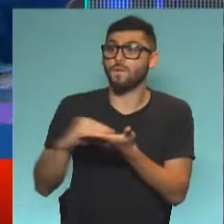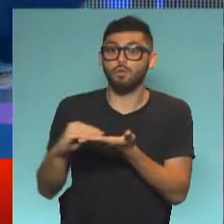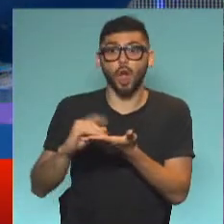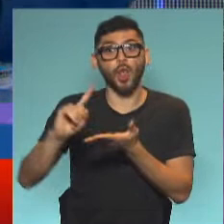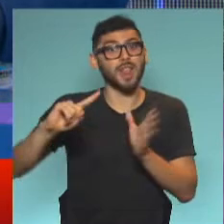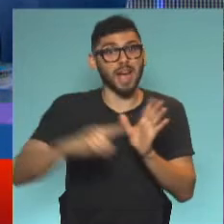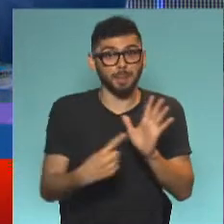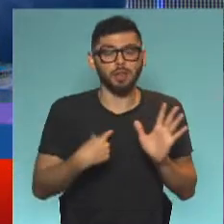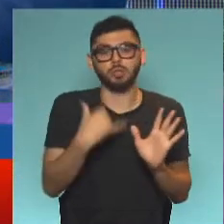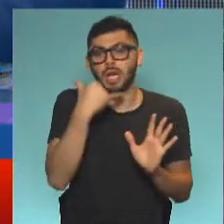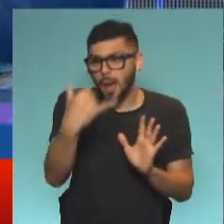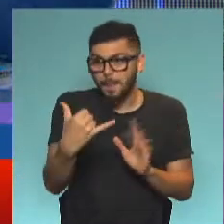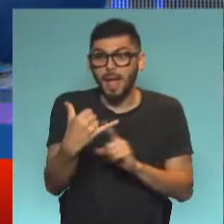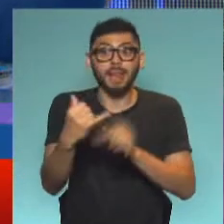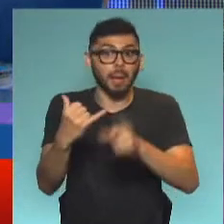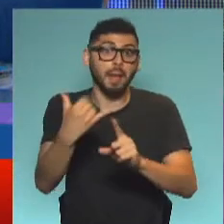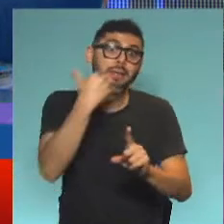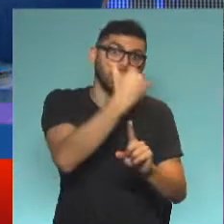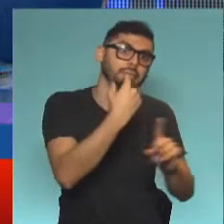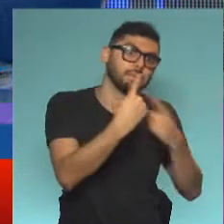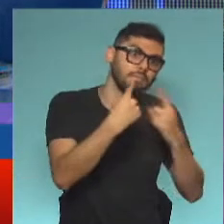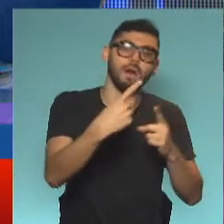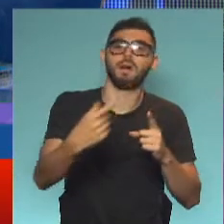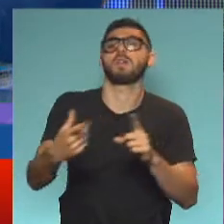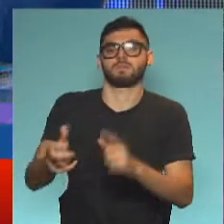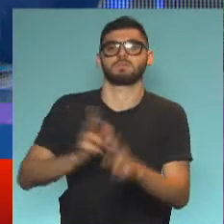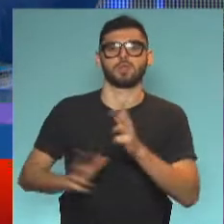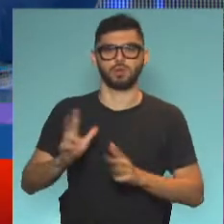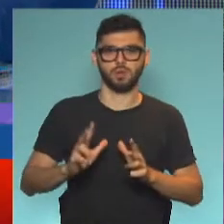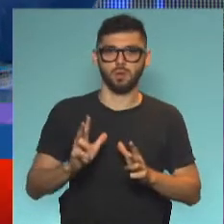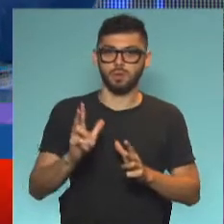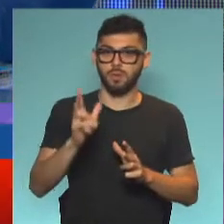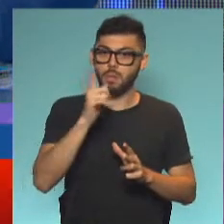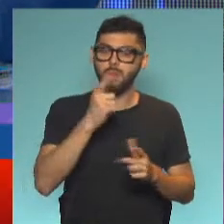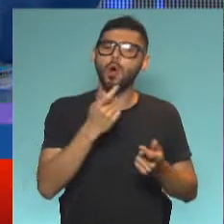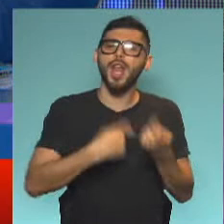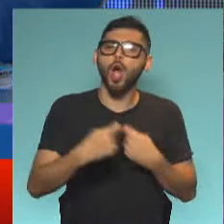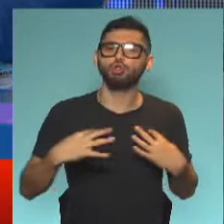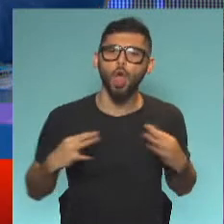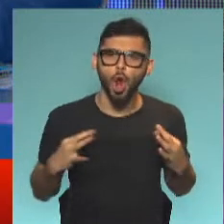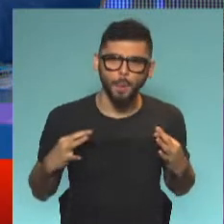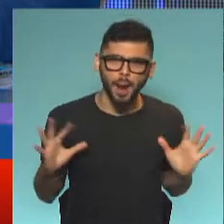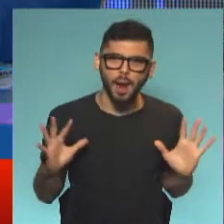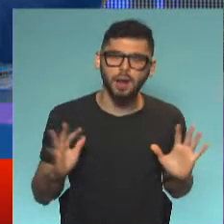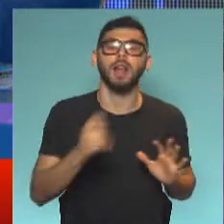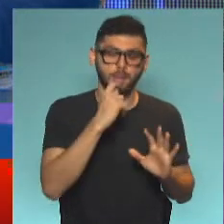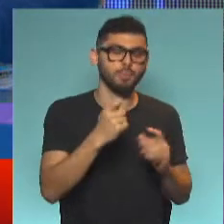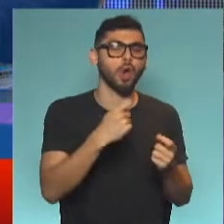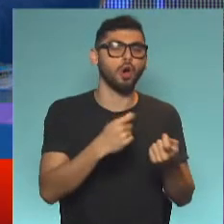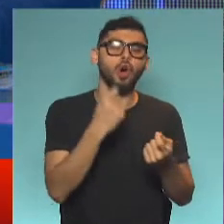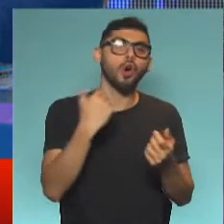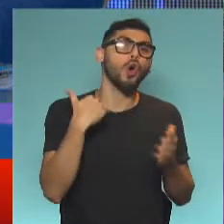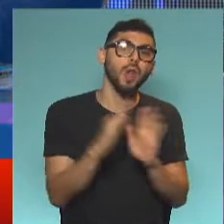que él también tenía que averiguar cómo era. Finalmente, nosotros teníamos un escenario. Un negocio de ropa, básicamente. Un negocio de ropa lo que va a poder hacer es